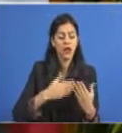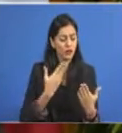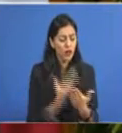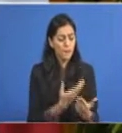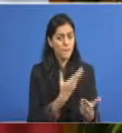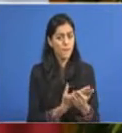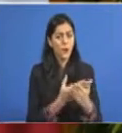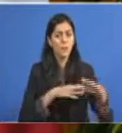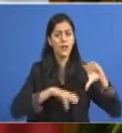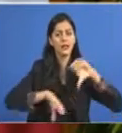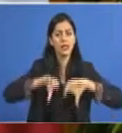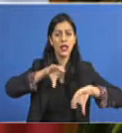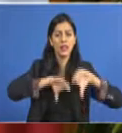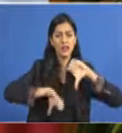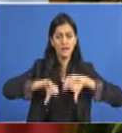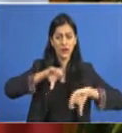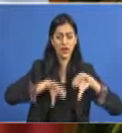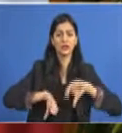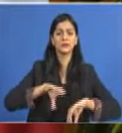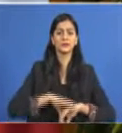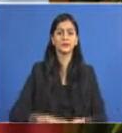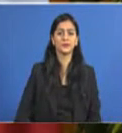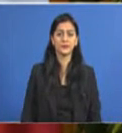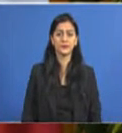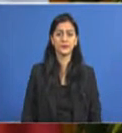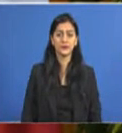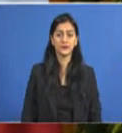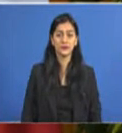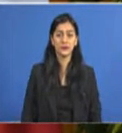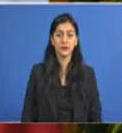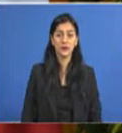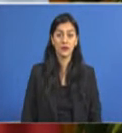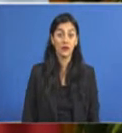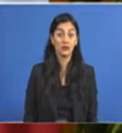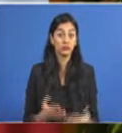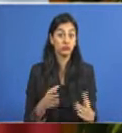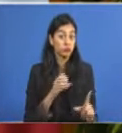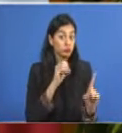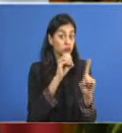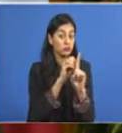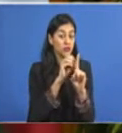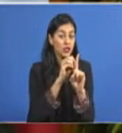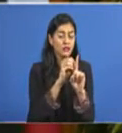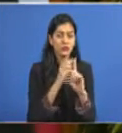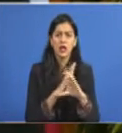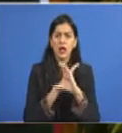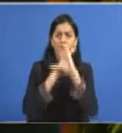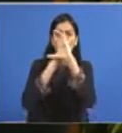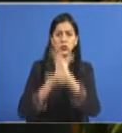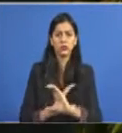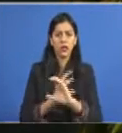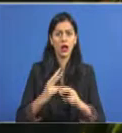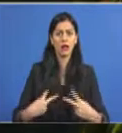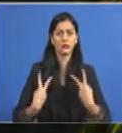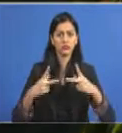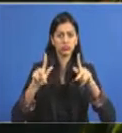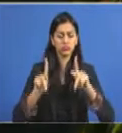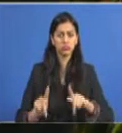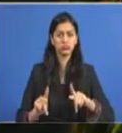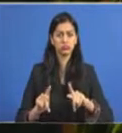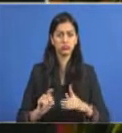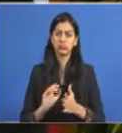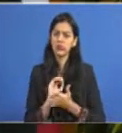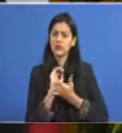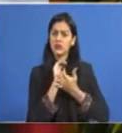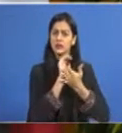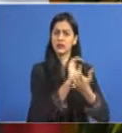evidencias científicas, con el objetivo de salvar vidas y evitar